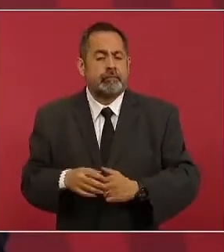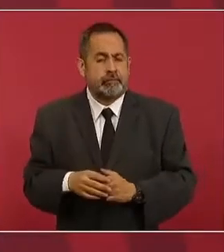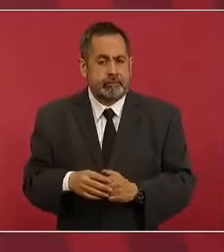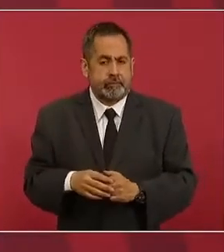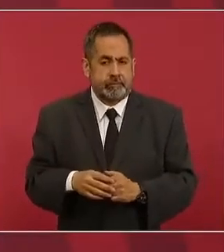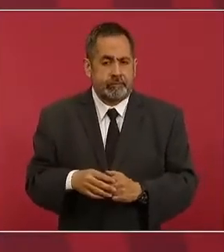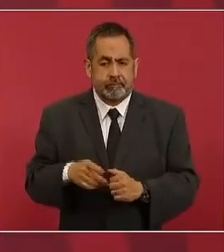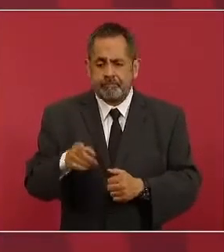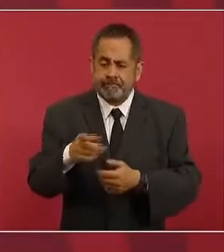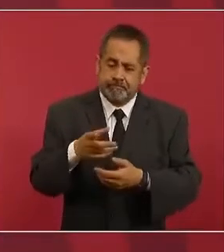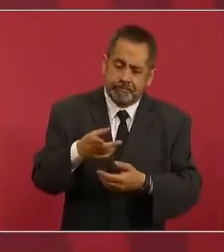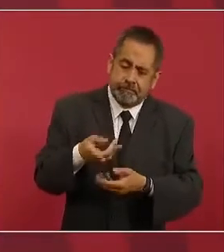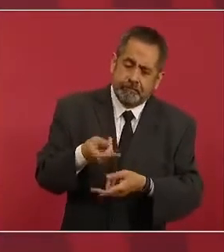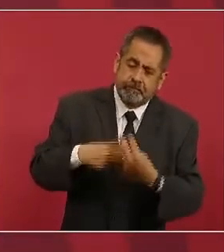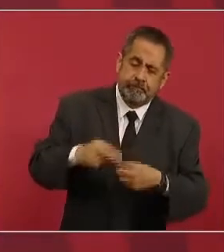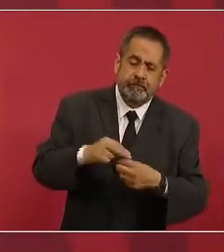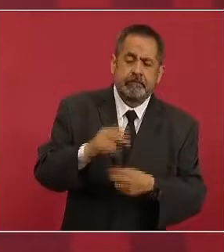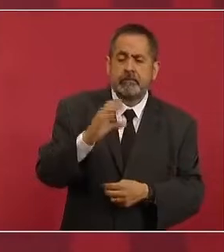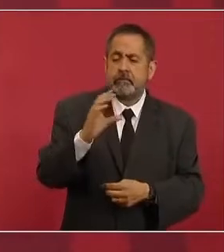combustóleo.